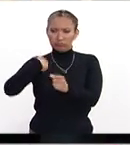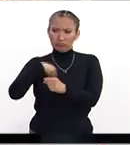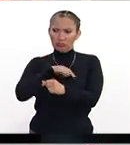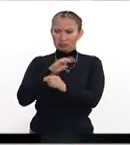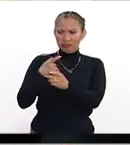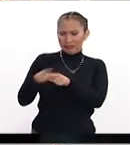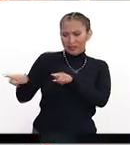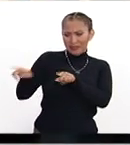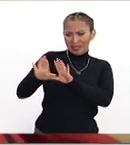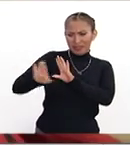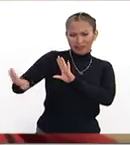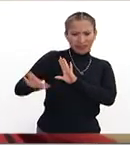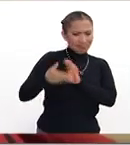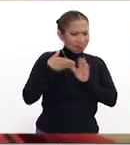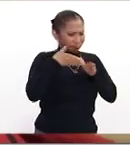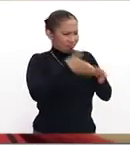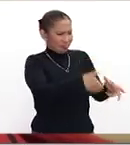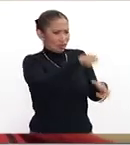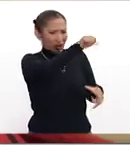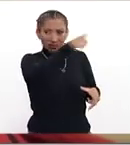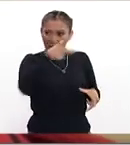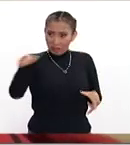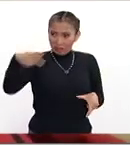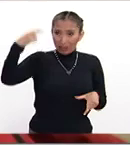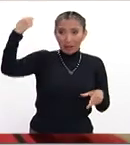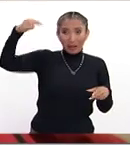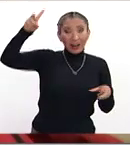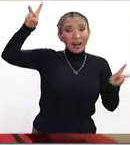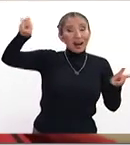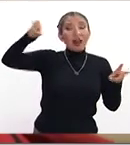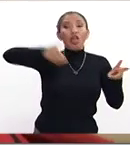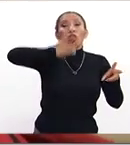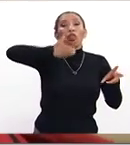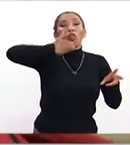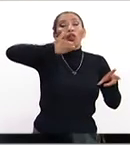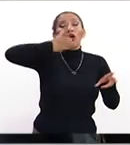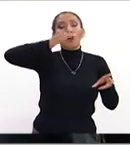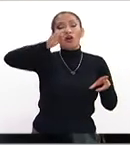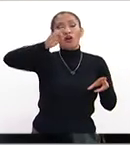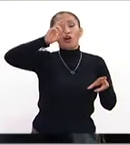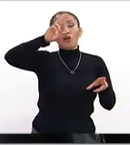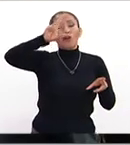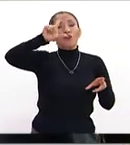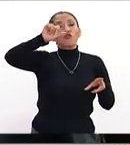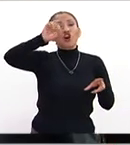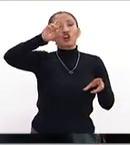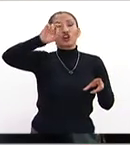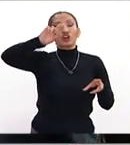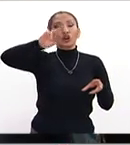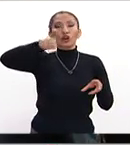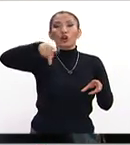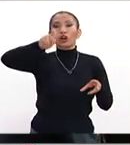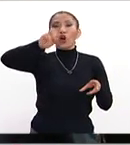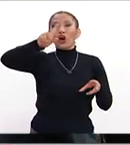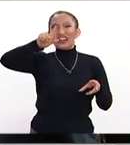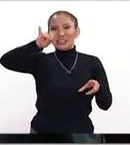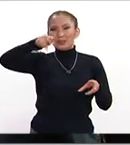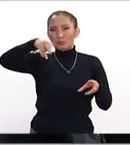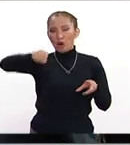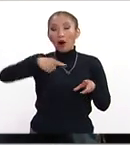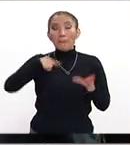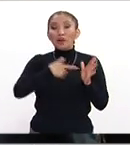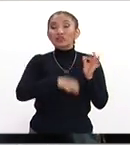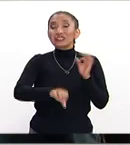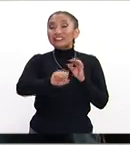nosotros no vamos por ahí. Nos oponemos a lo que él llamaba el folclorismo, y a partir de 1958